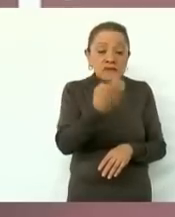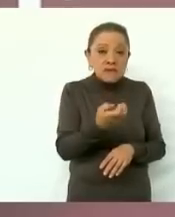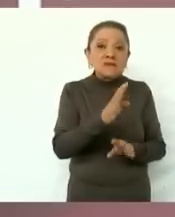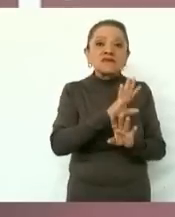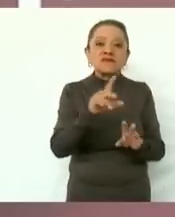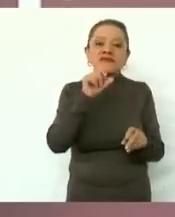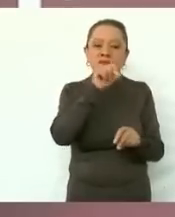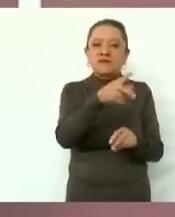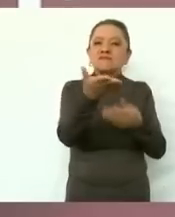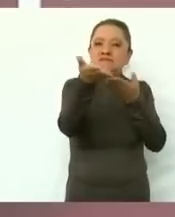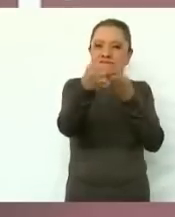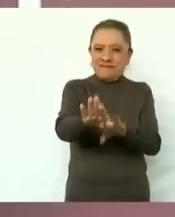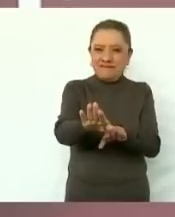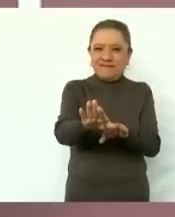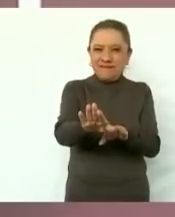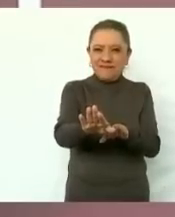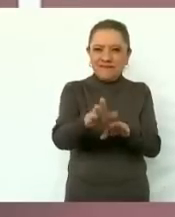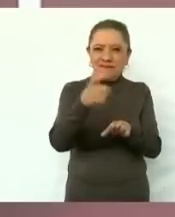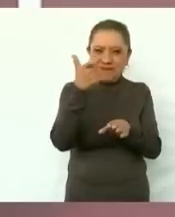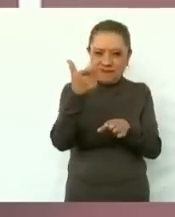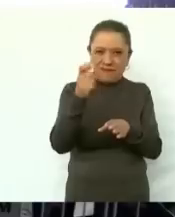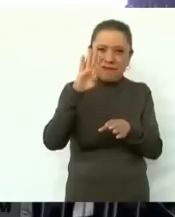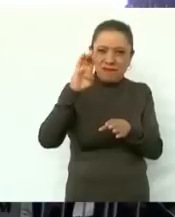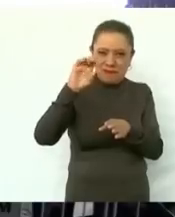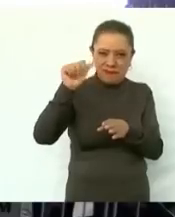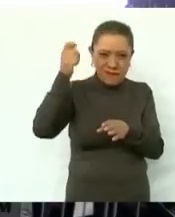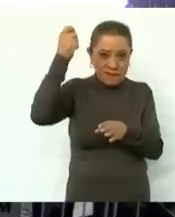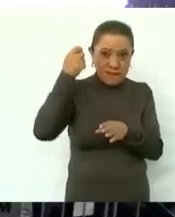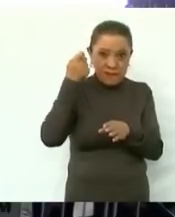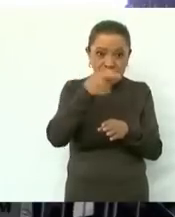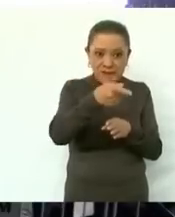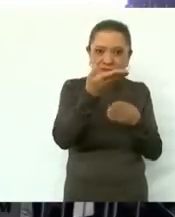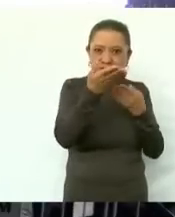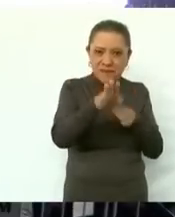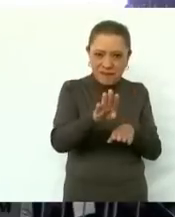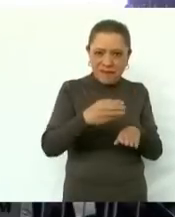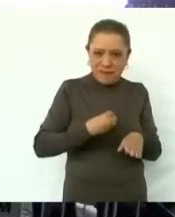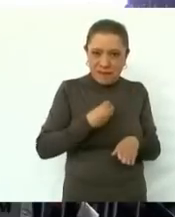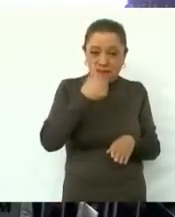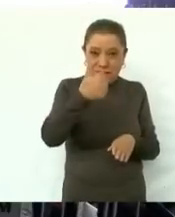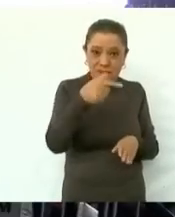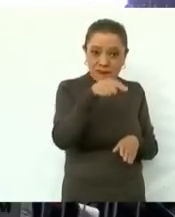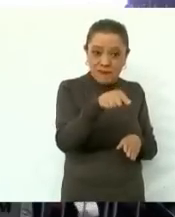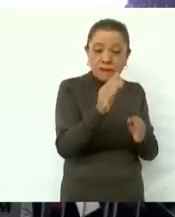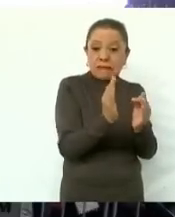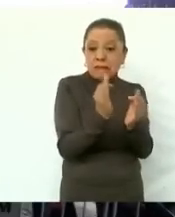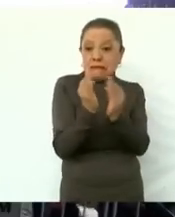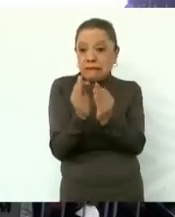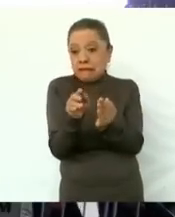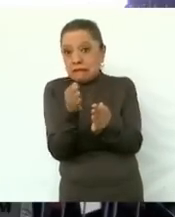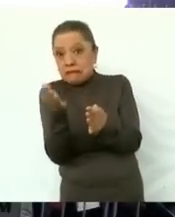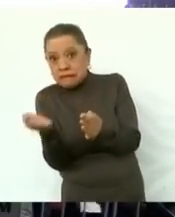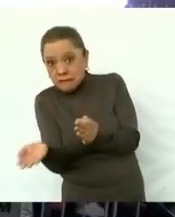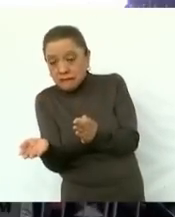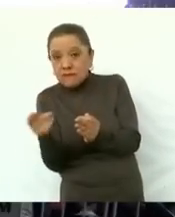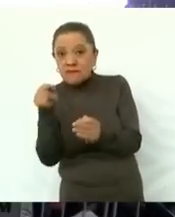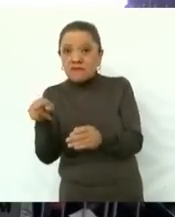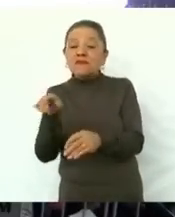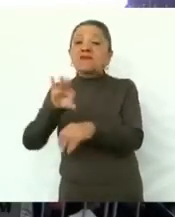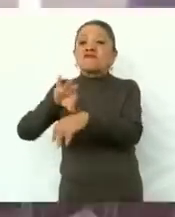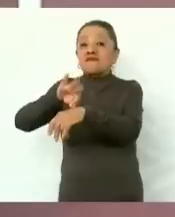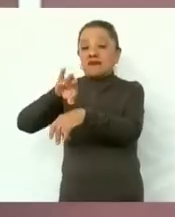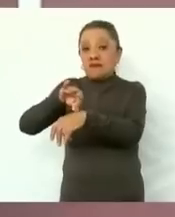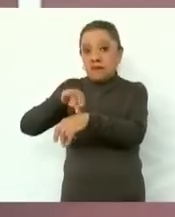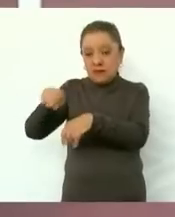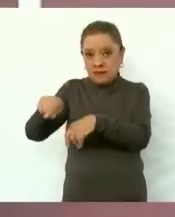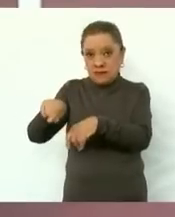medicamento de manera gratuita. Ese programa se llama Salud Casa por Casa, para que